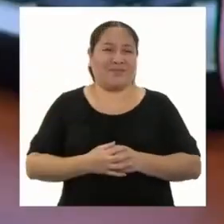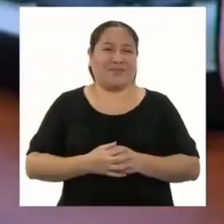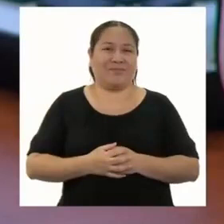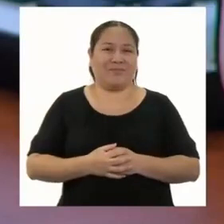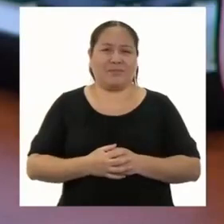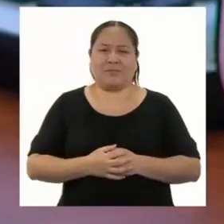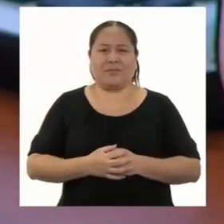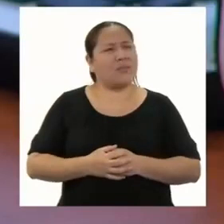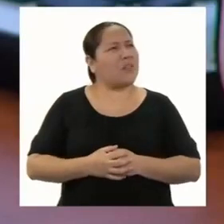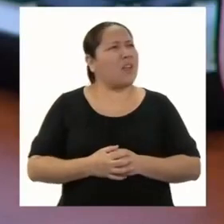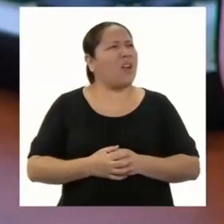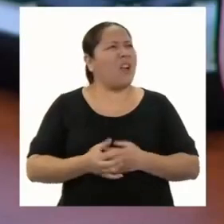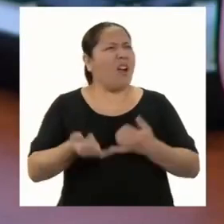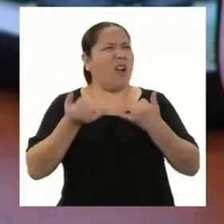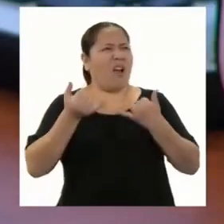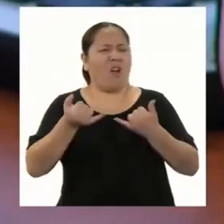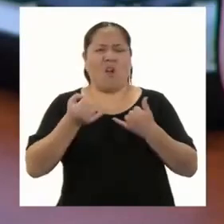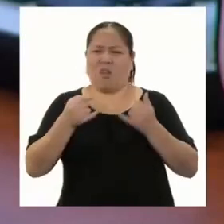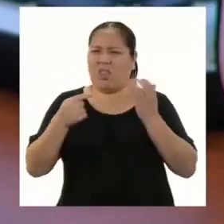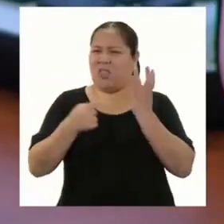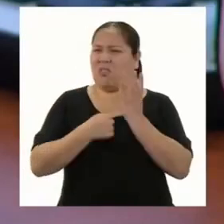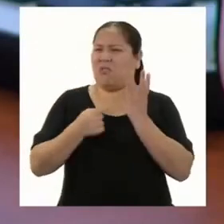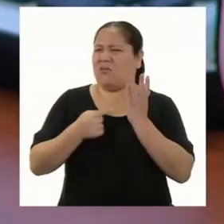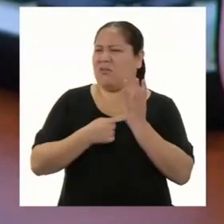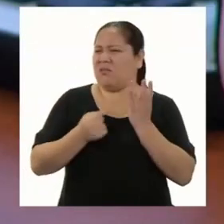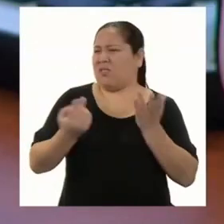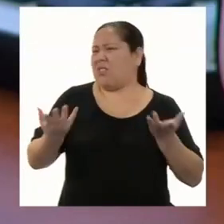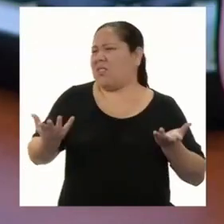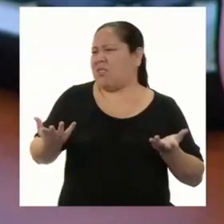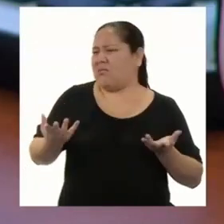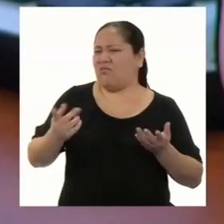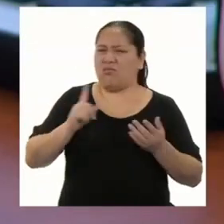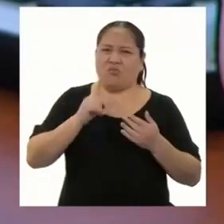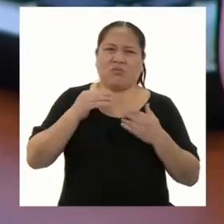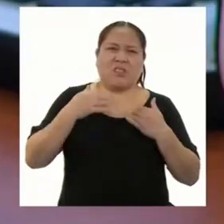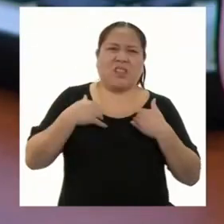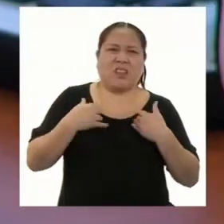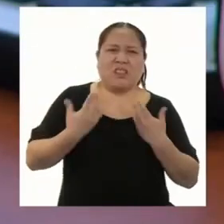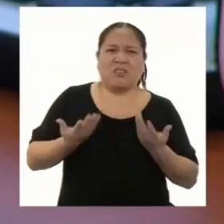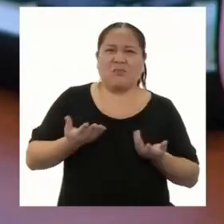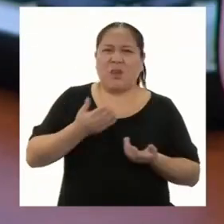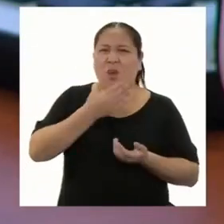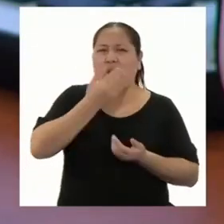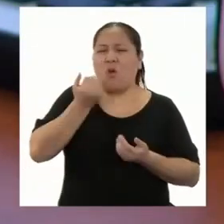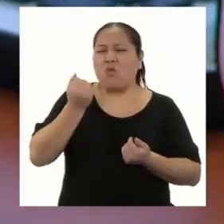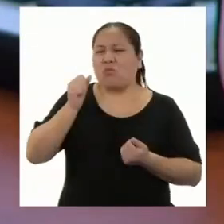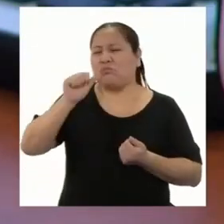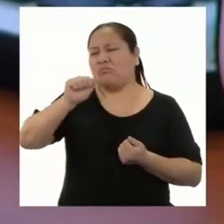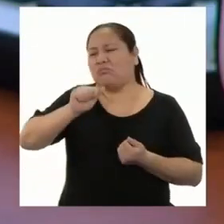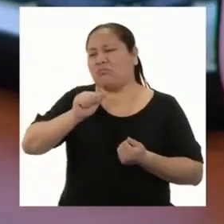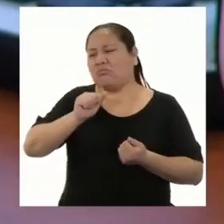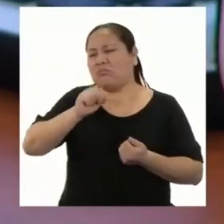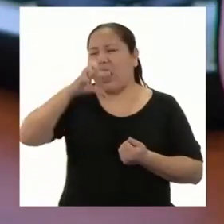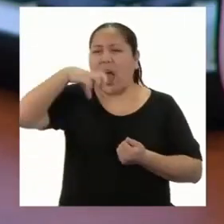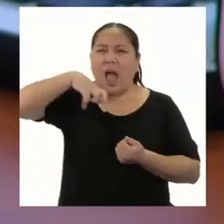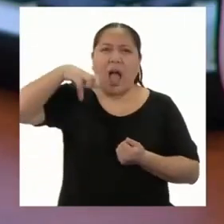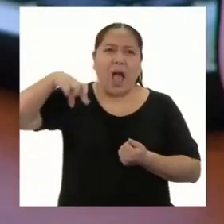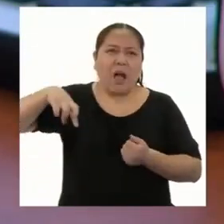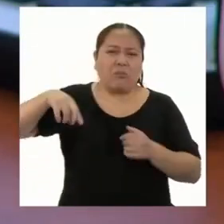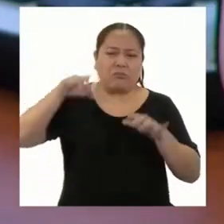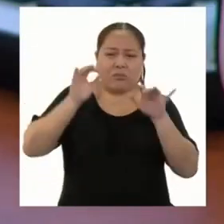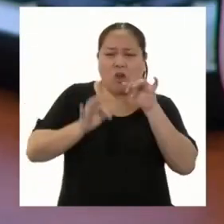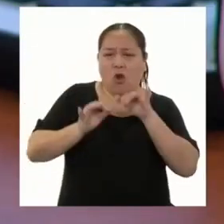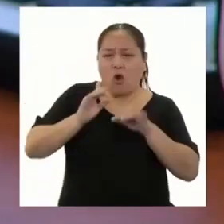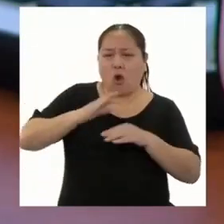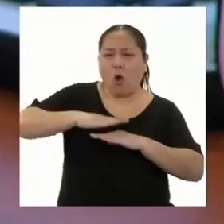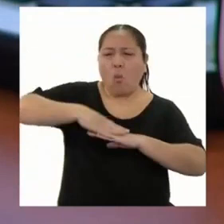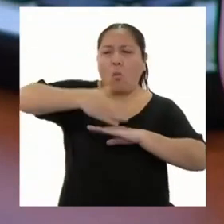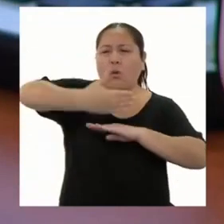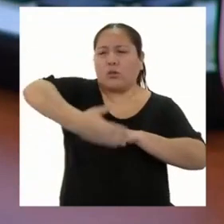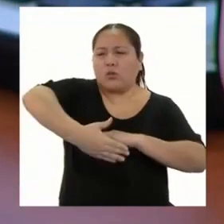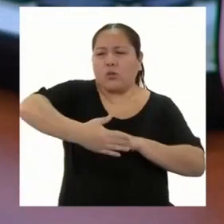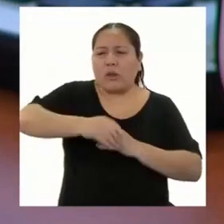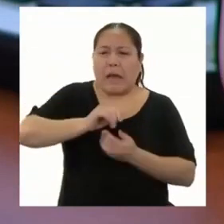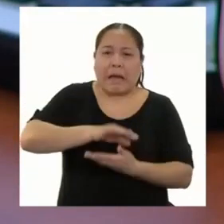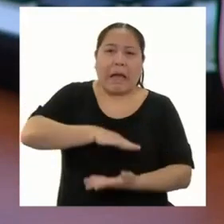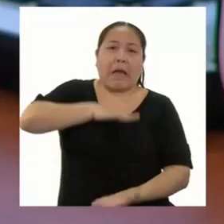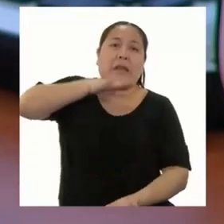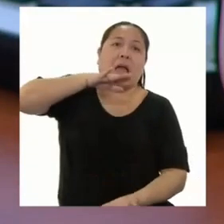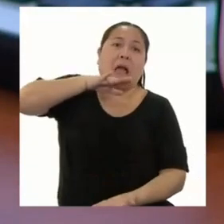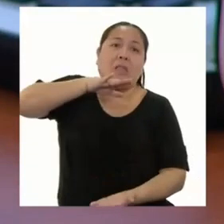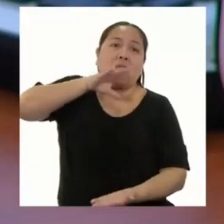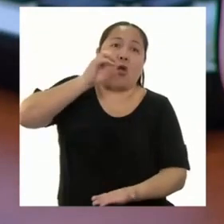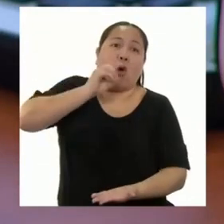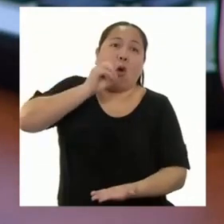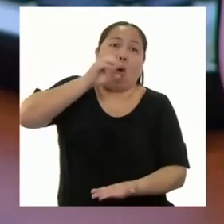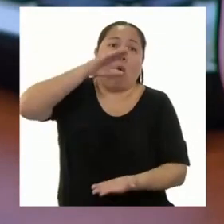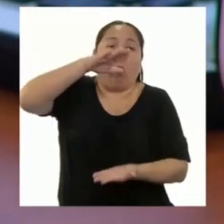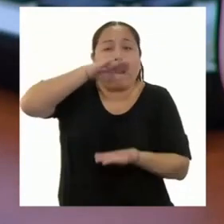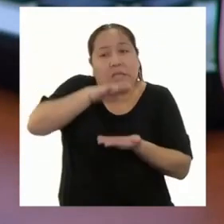ahora con la tecnología, ¿no habrá algo así como una aplicación de computadora que agrande o achique las cosas de